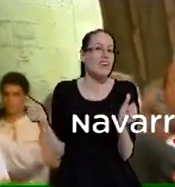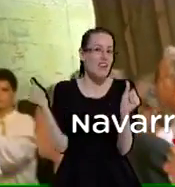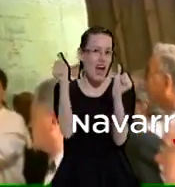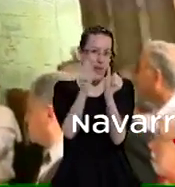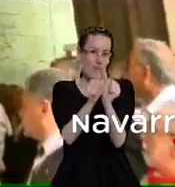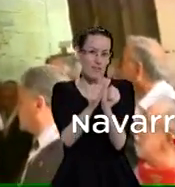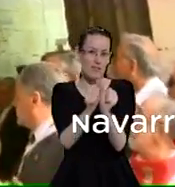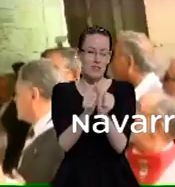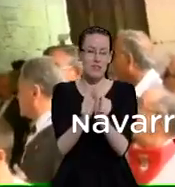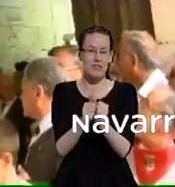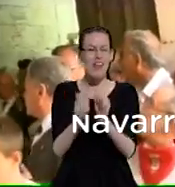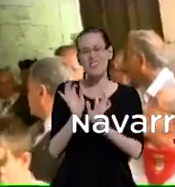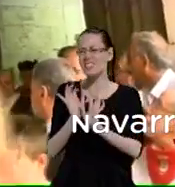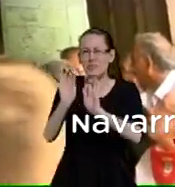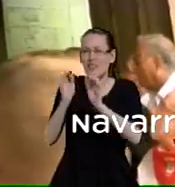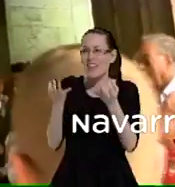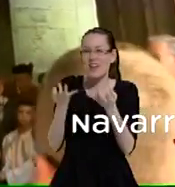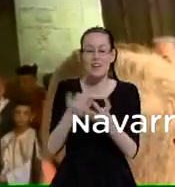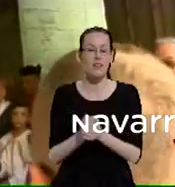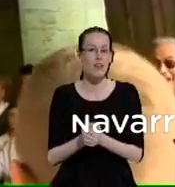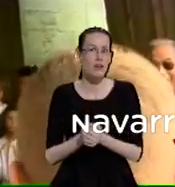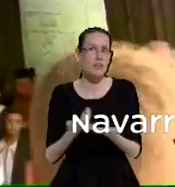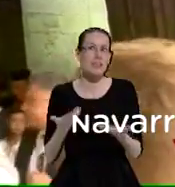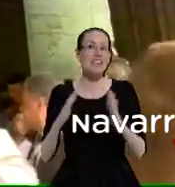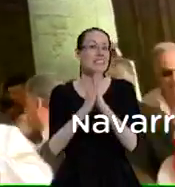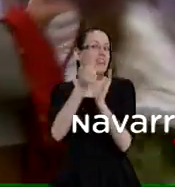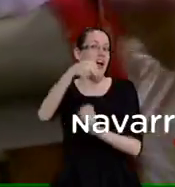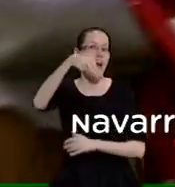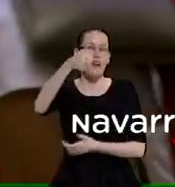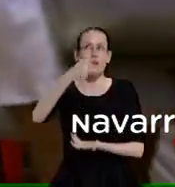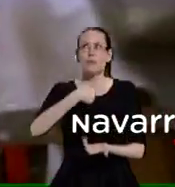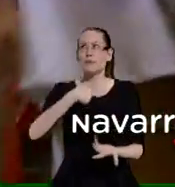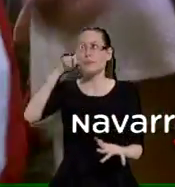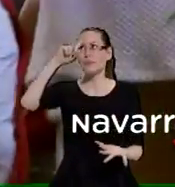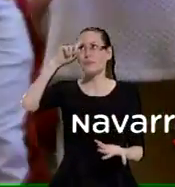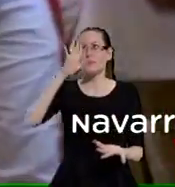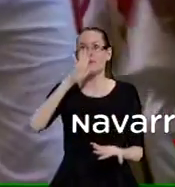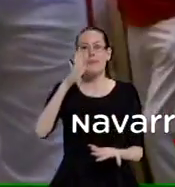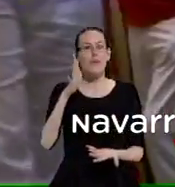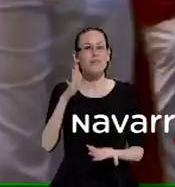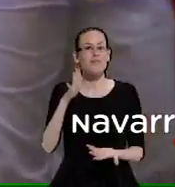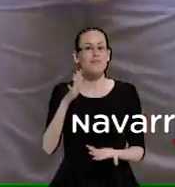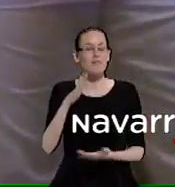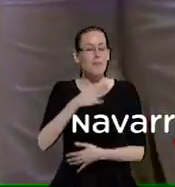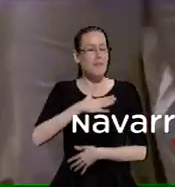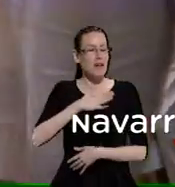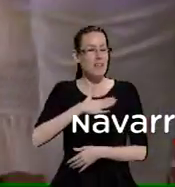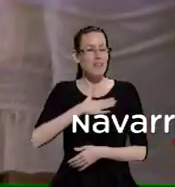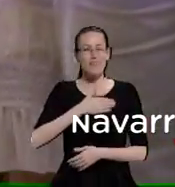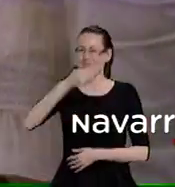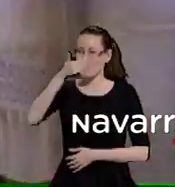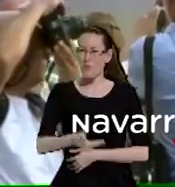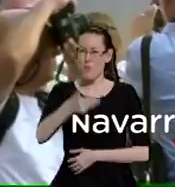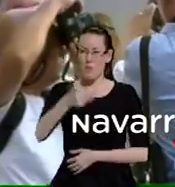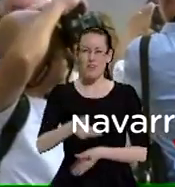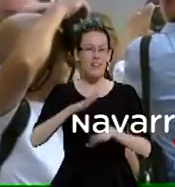acompañándole. ¿Qué tiene de especial Santa Ana? Pues Santa Ana, pues bueno, pues es la patrona, que es algo muy importante para,